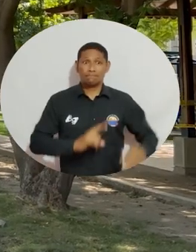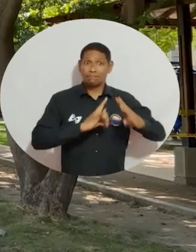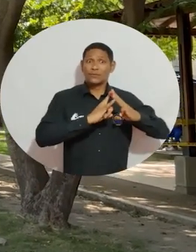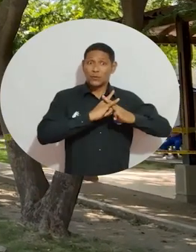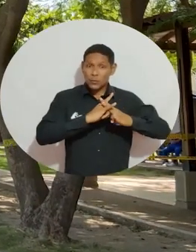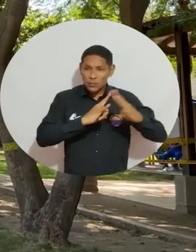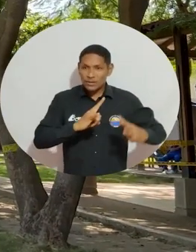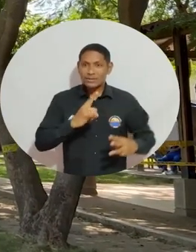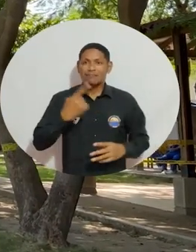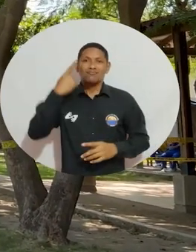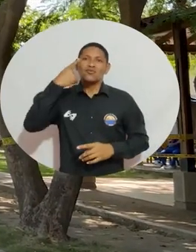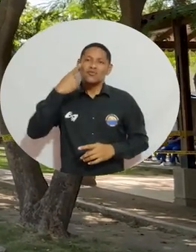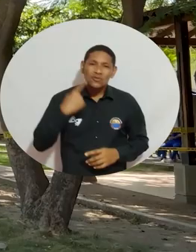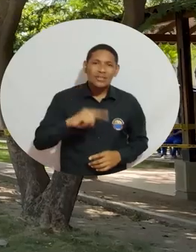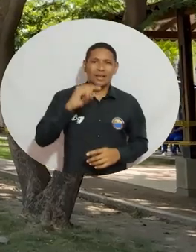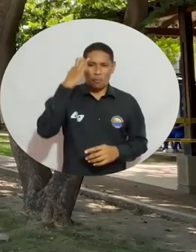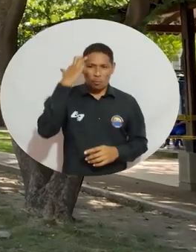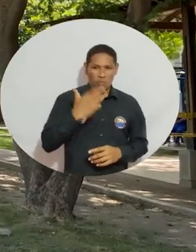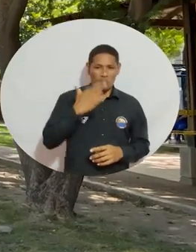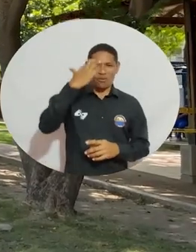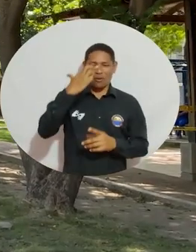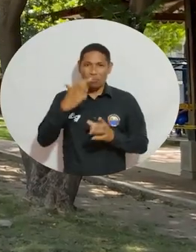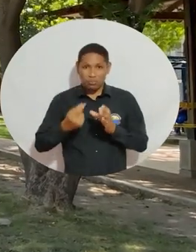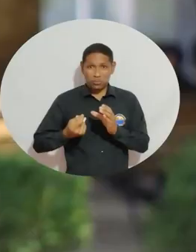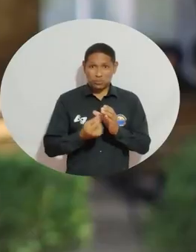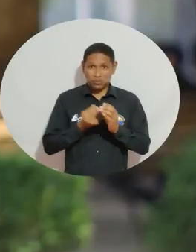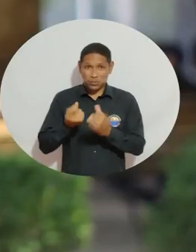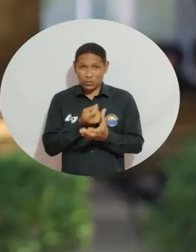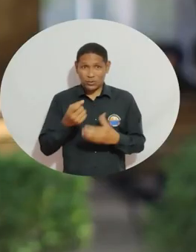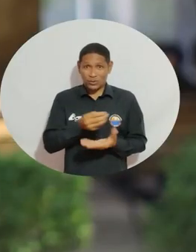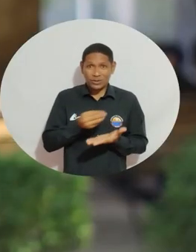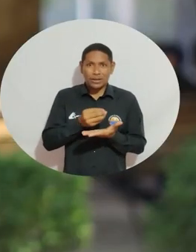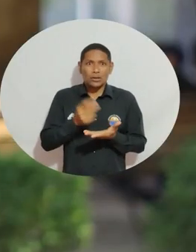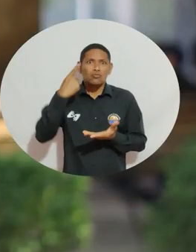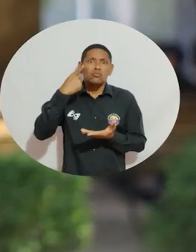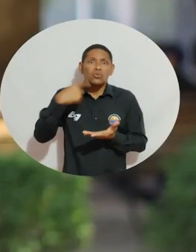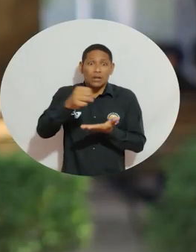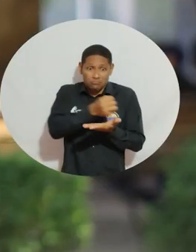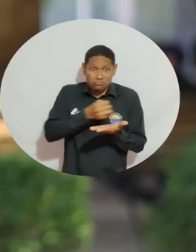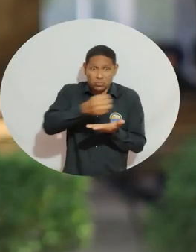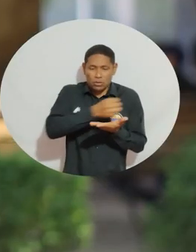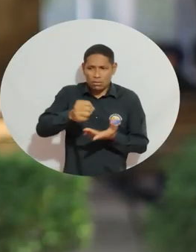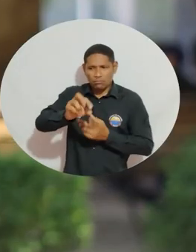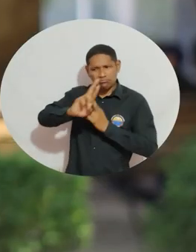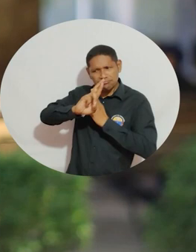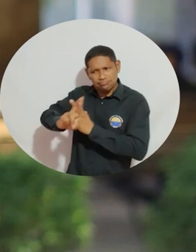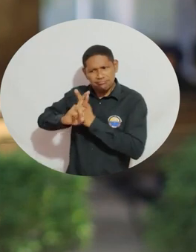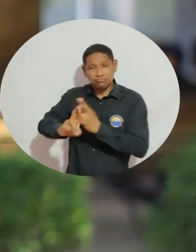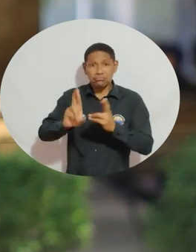La Universidad del Magdalena celebró en su día a los profesionales de biología. Durante la conmemoración del Día del Biólogo, se